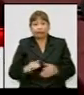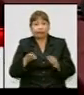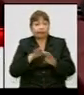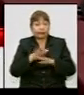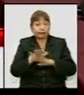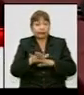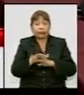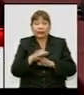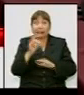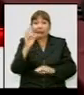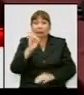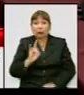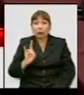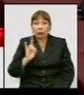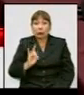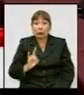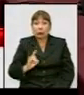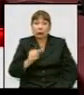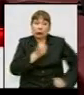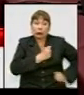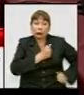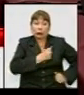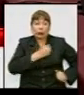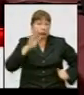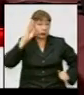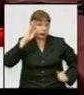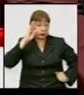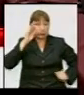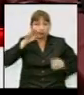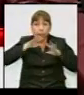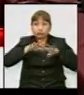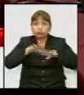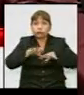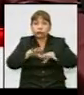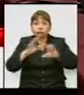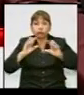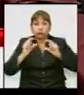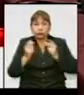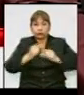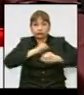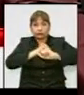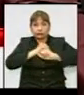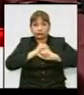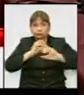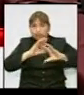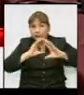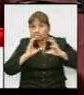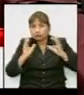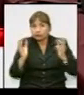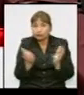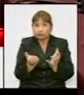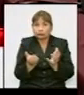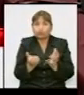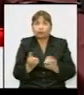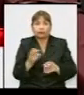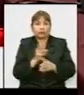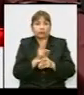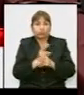emergencia, las Fuerzas Armadas deben entrar con su conjunto de acciones militares para defender y recuperar ese estado de